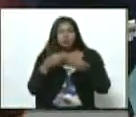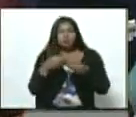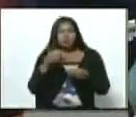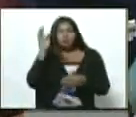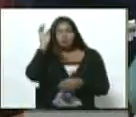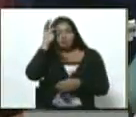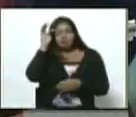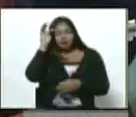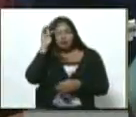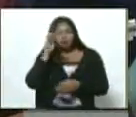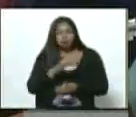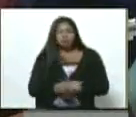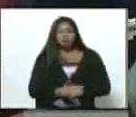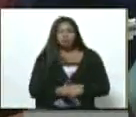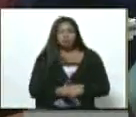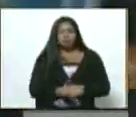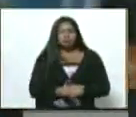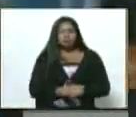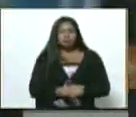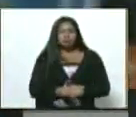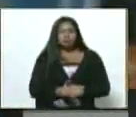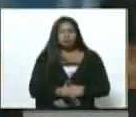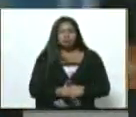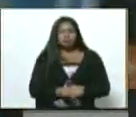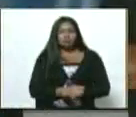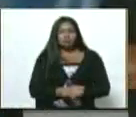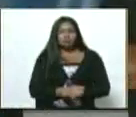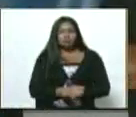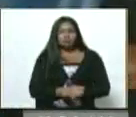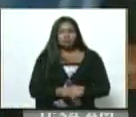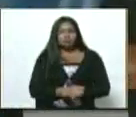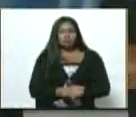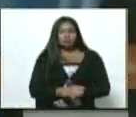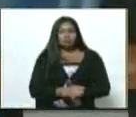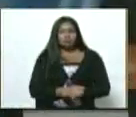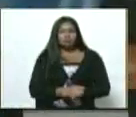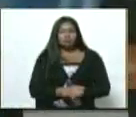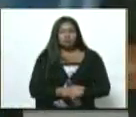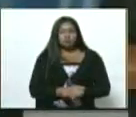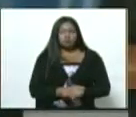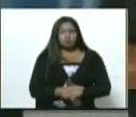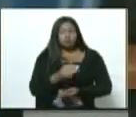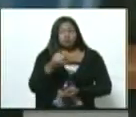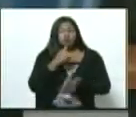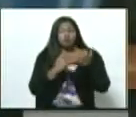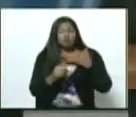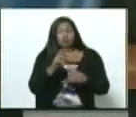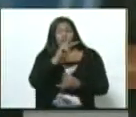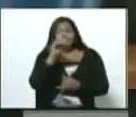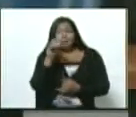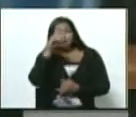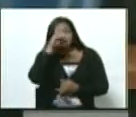esta hora el fiscal general Tarek Williamsa. Durante estos últimos 20 años,